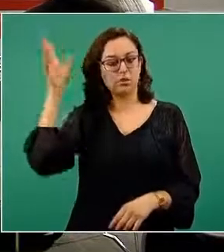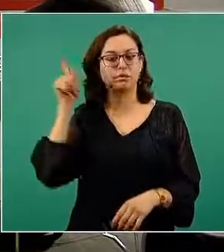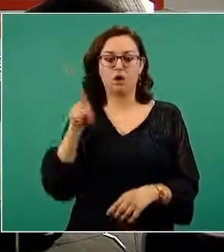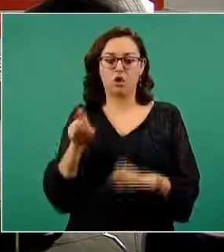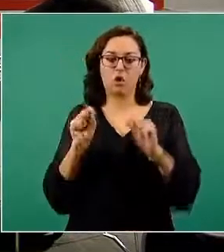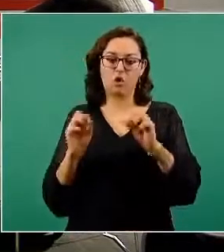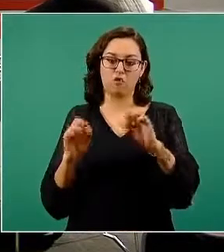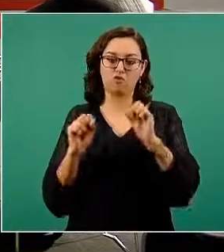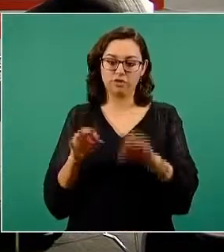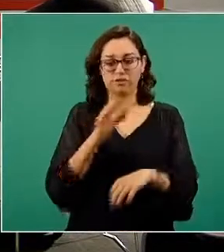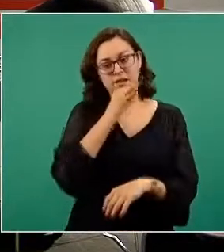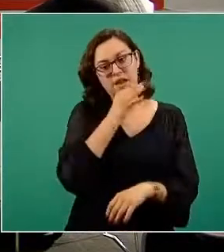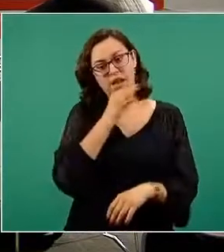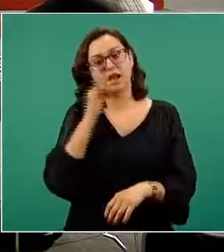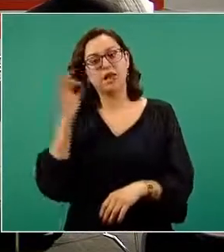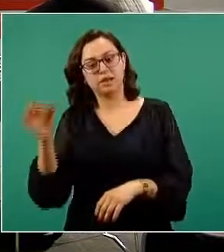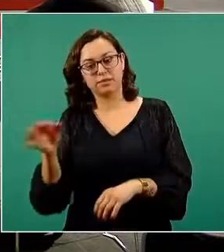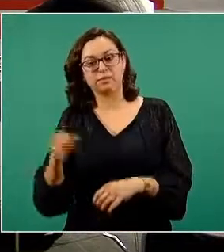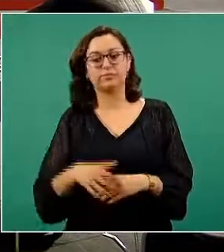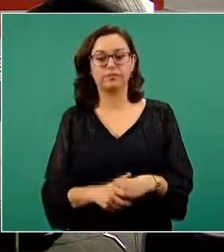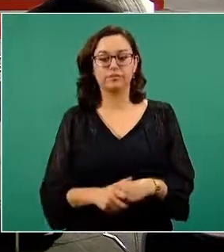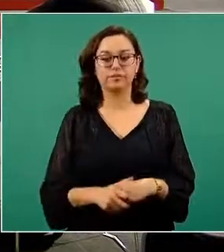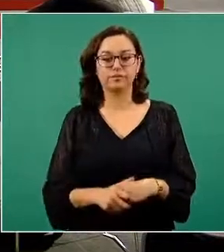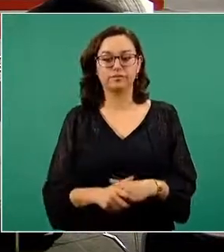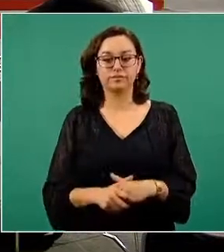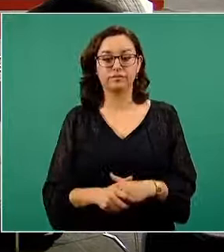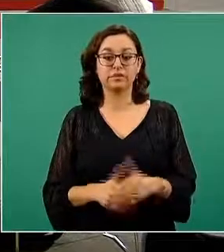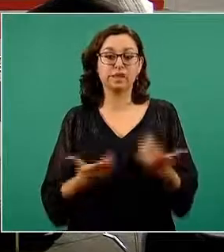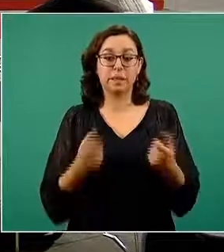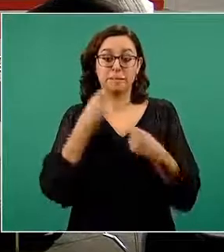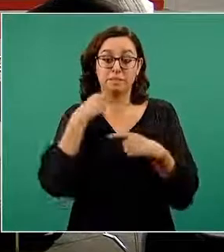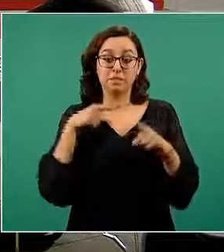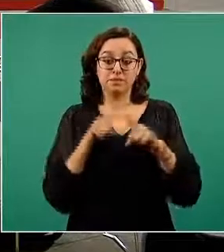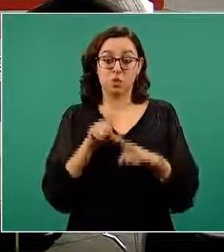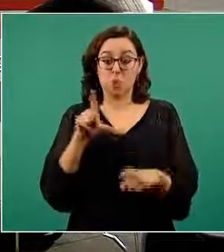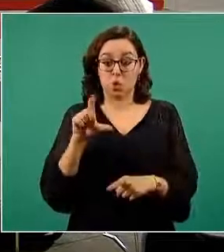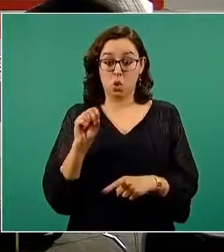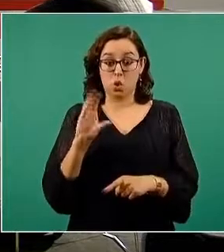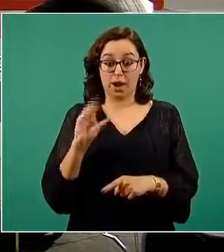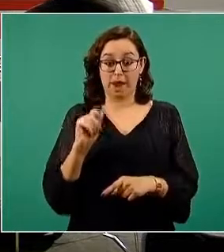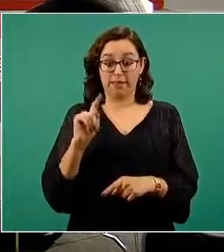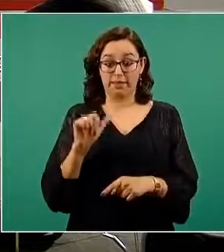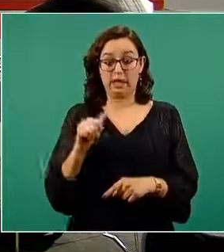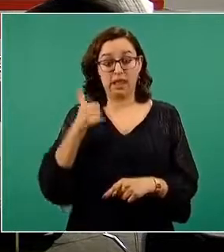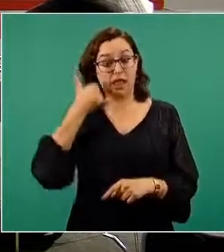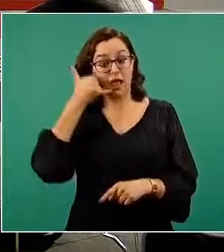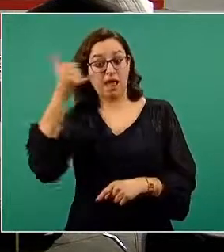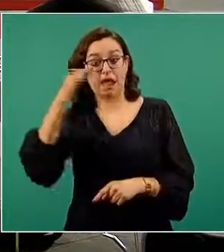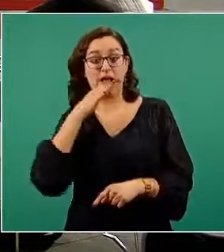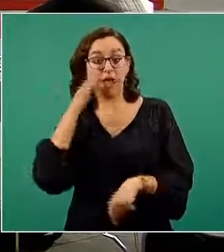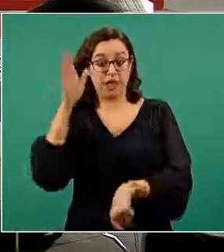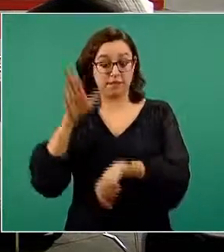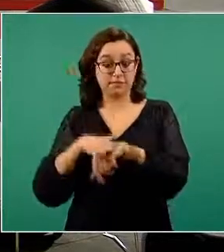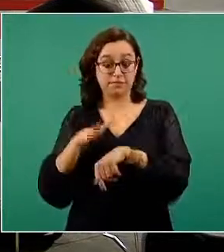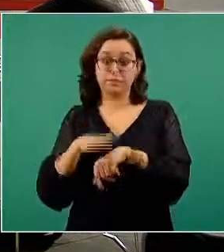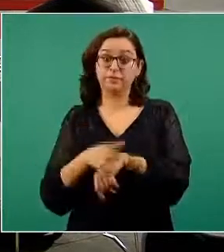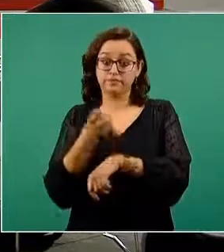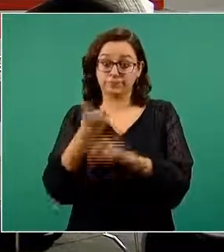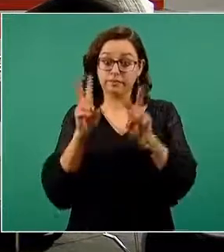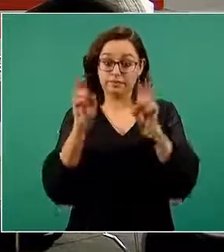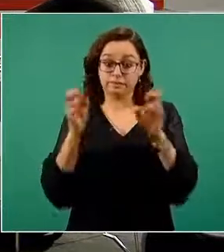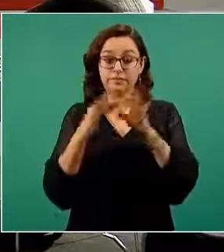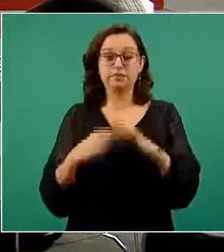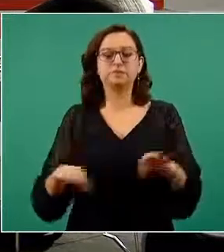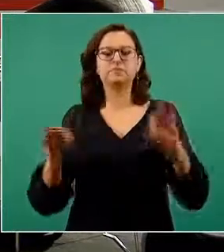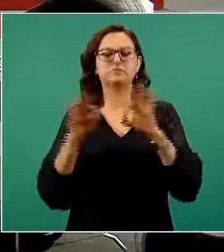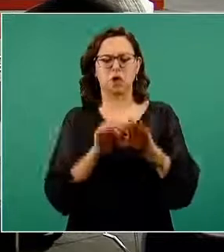oficina. Y lo planteen, hay un brote ahí, entonces que lo comuniquen, es muy importante. Independientemente de que, con todo